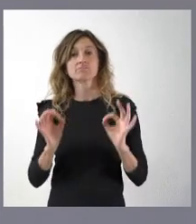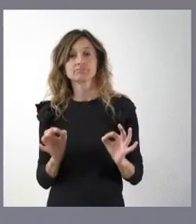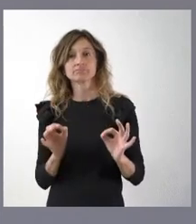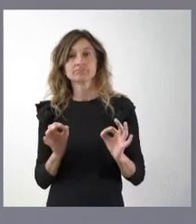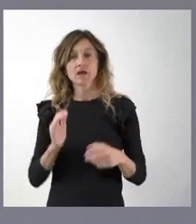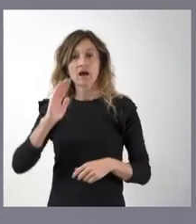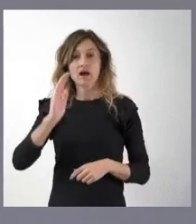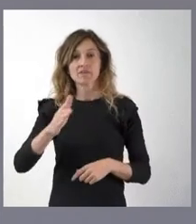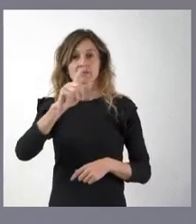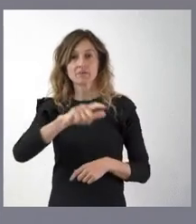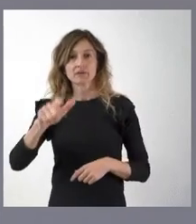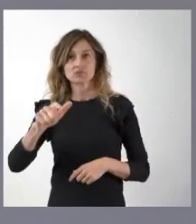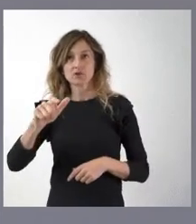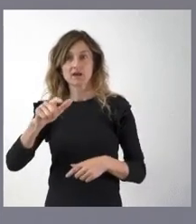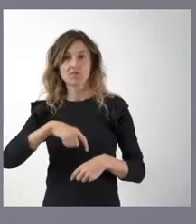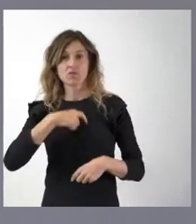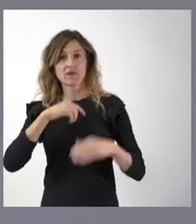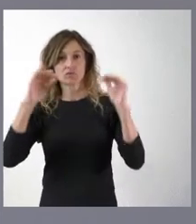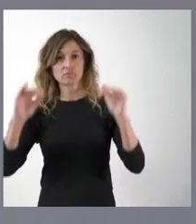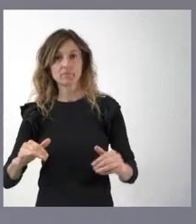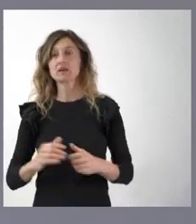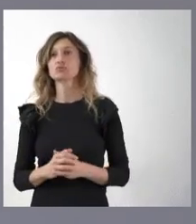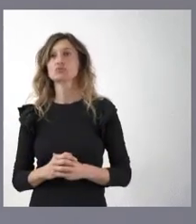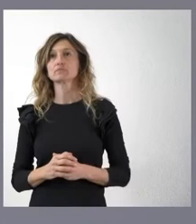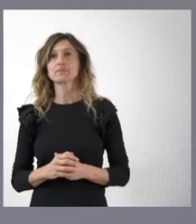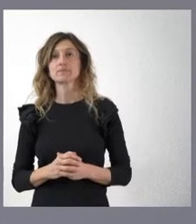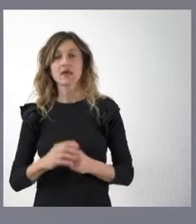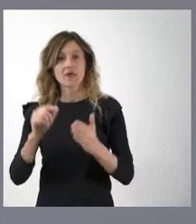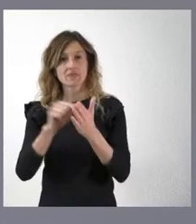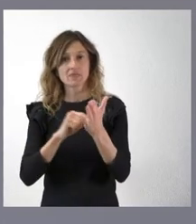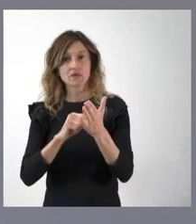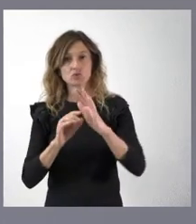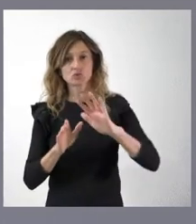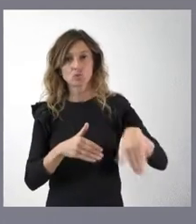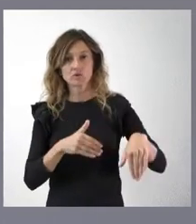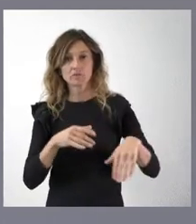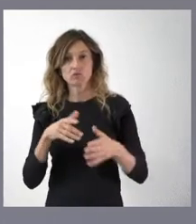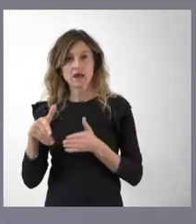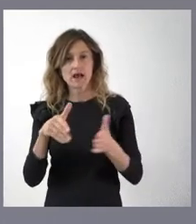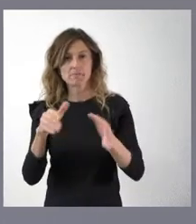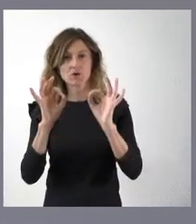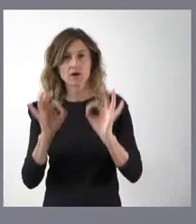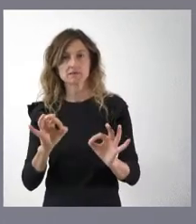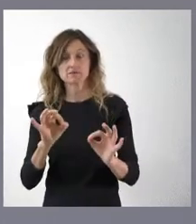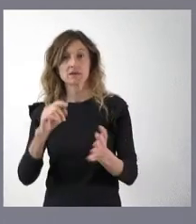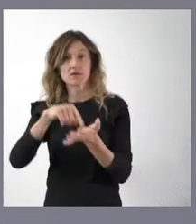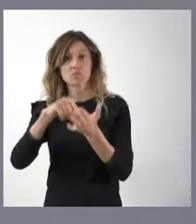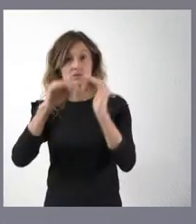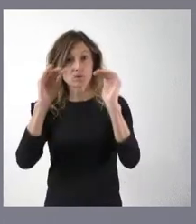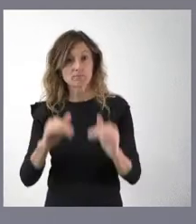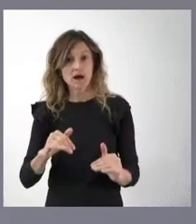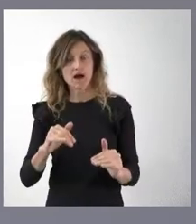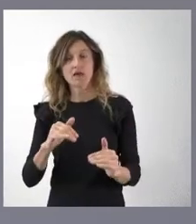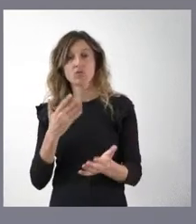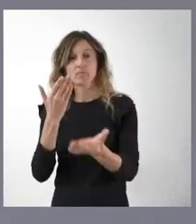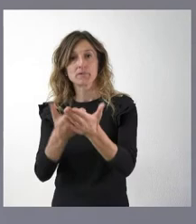impacto que alguno de estos coches tenían sobre los ciudadanos los últimos datos además van en esa dirección que alguna de estas bajadas de impuestos que